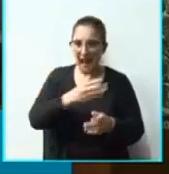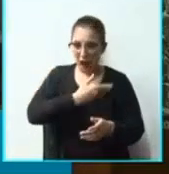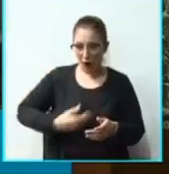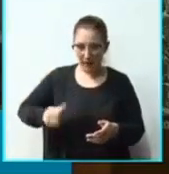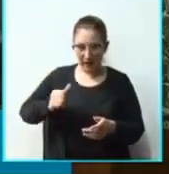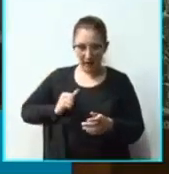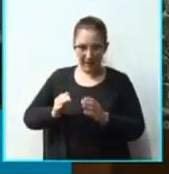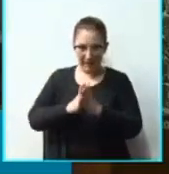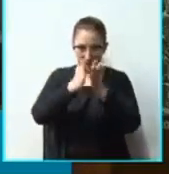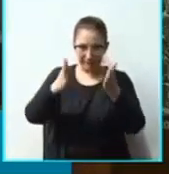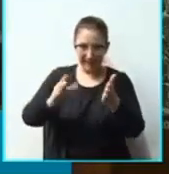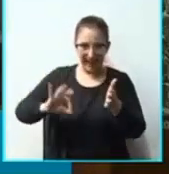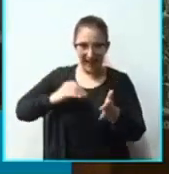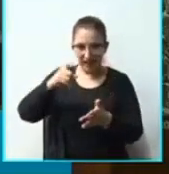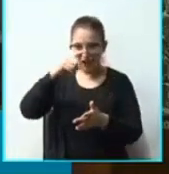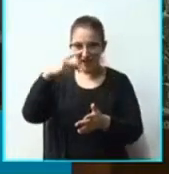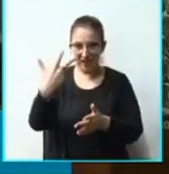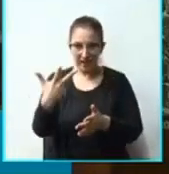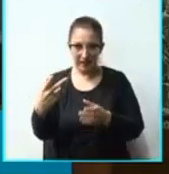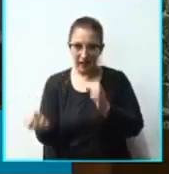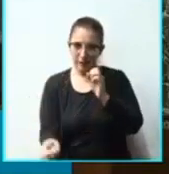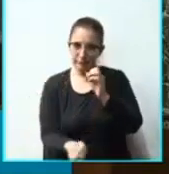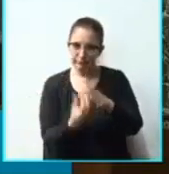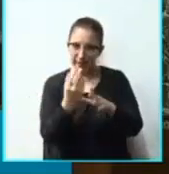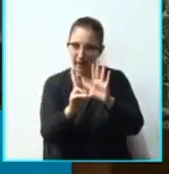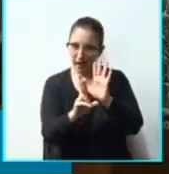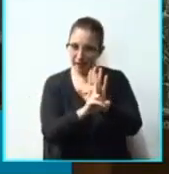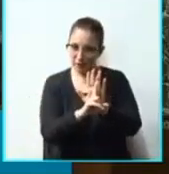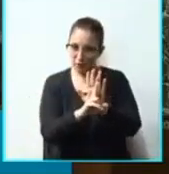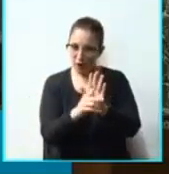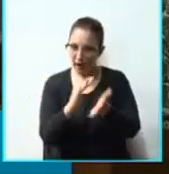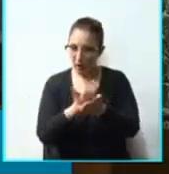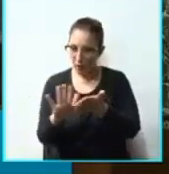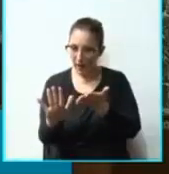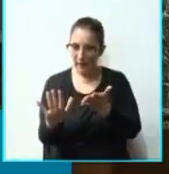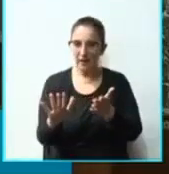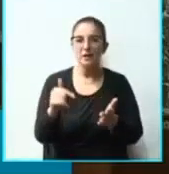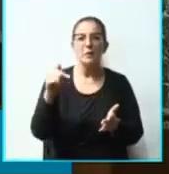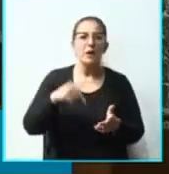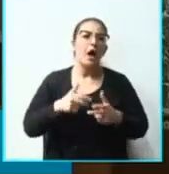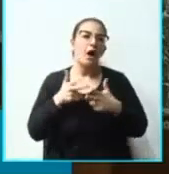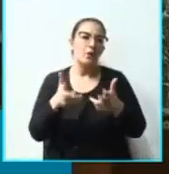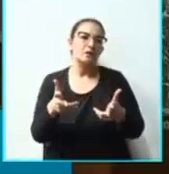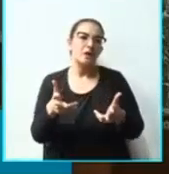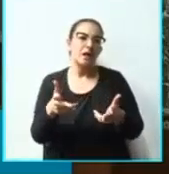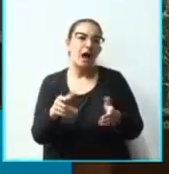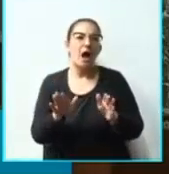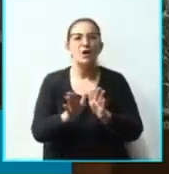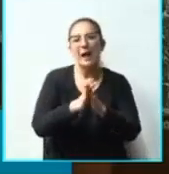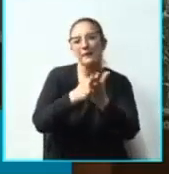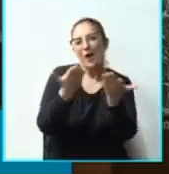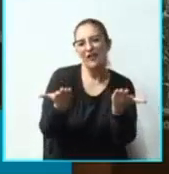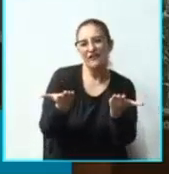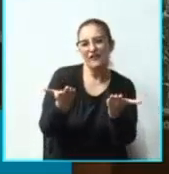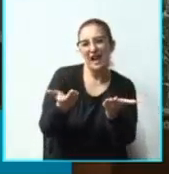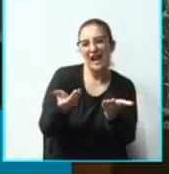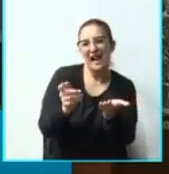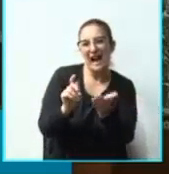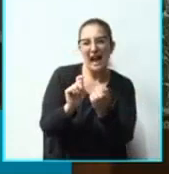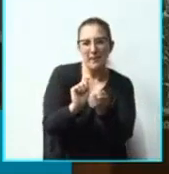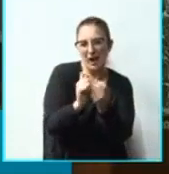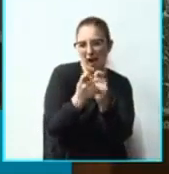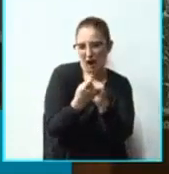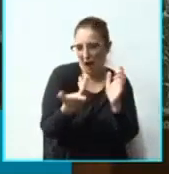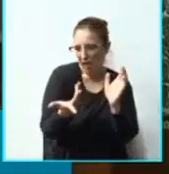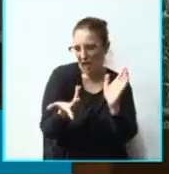nuevas resoluciones, pero como siempre decimos acá, una modificación en el Código Urbanístico no se le ha negado a nadie,